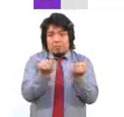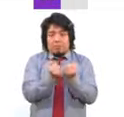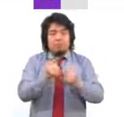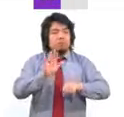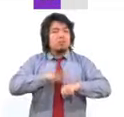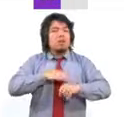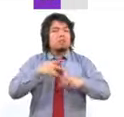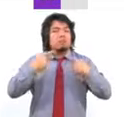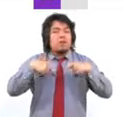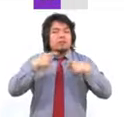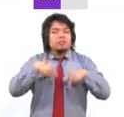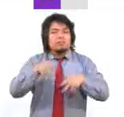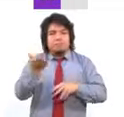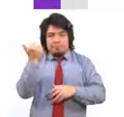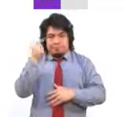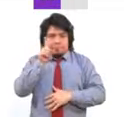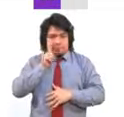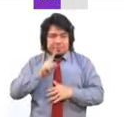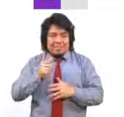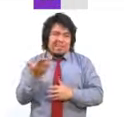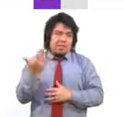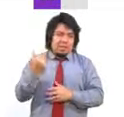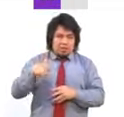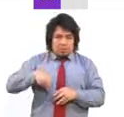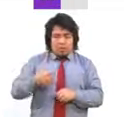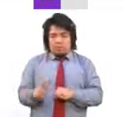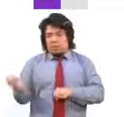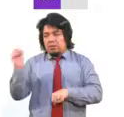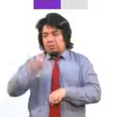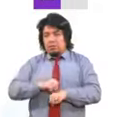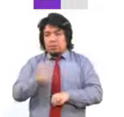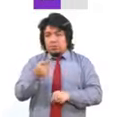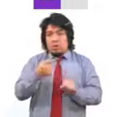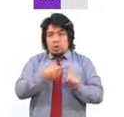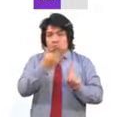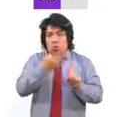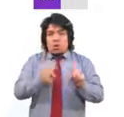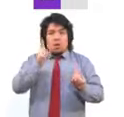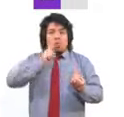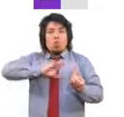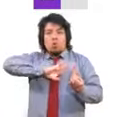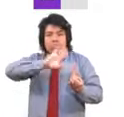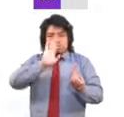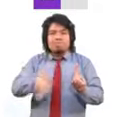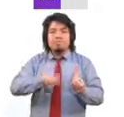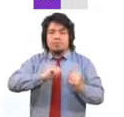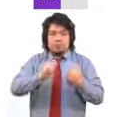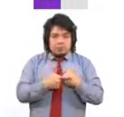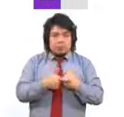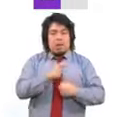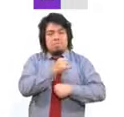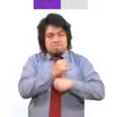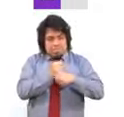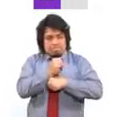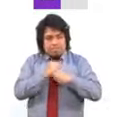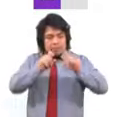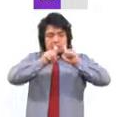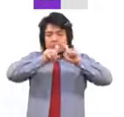muerte violenta desde que llegamos, toda muerte violenta de una mujer se investiga con el protocolo de